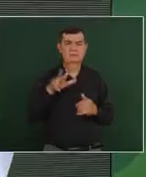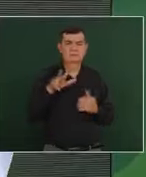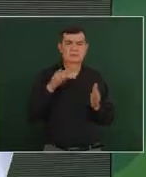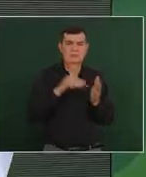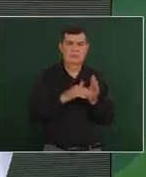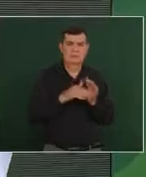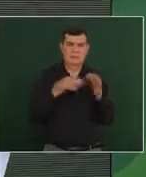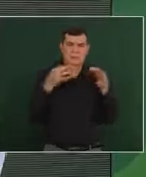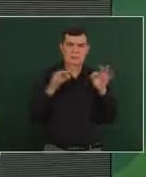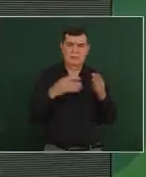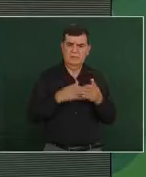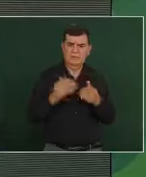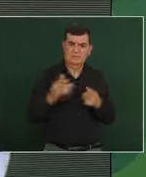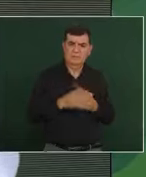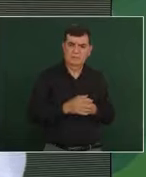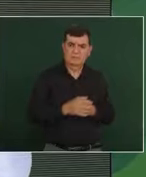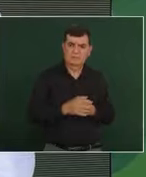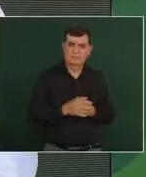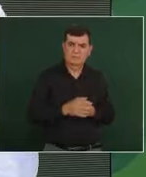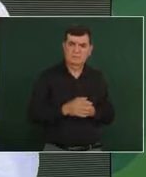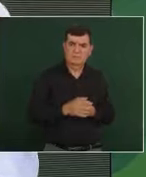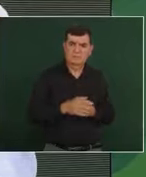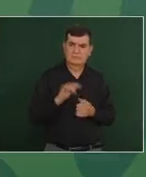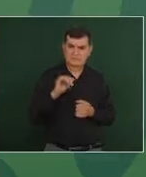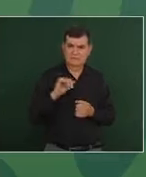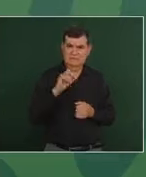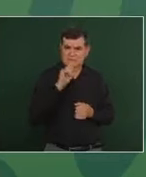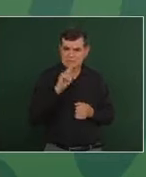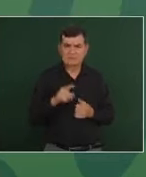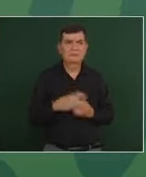18,000 fojas. Pero les dije, sí, también